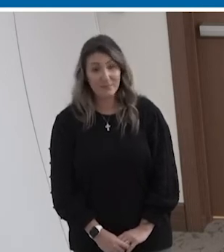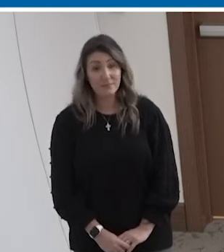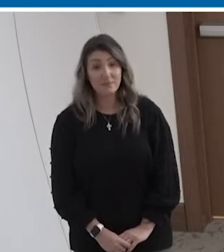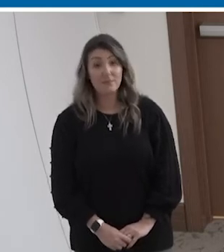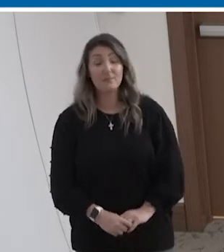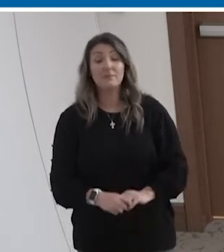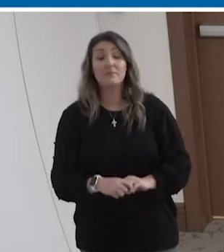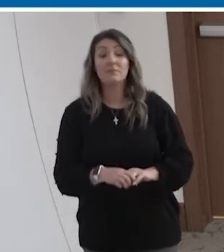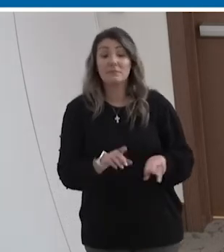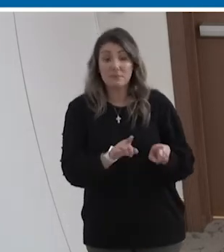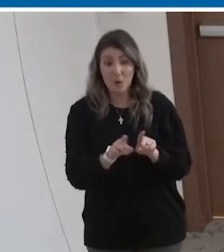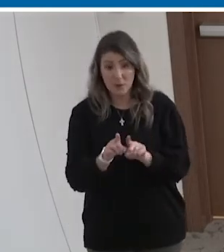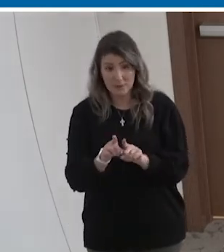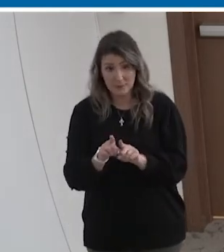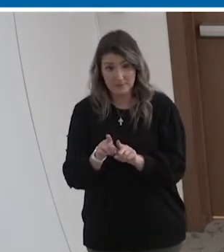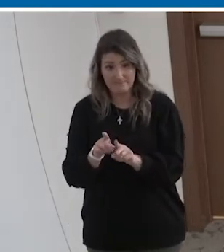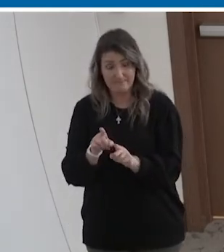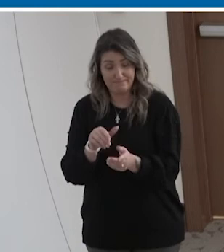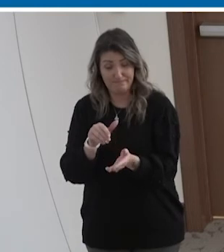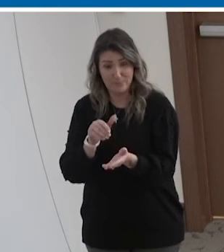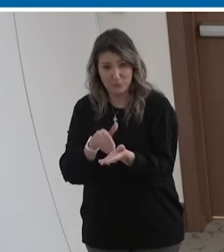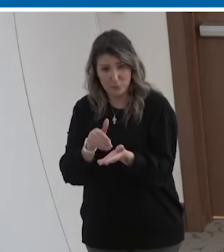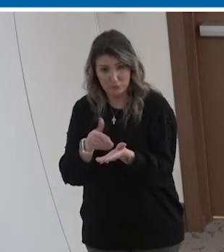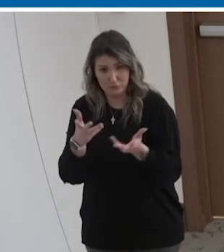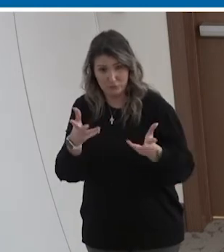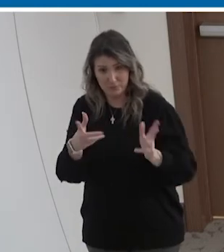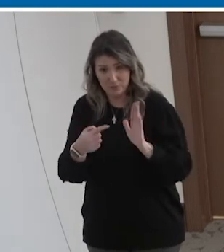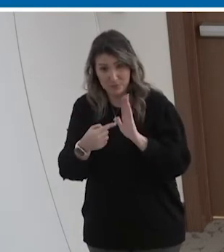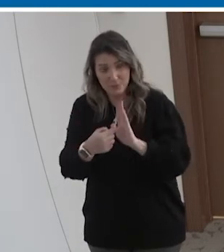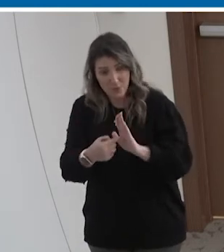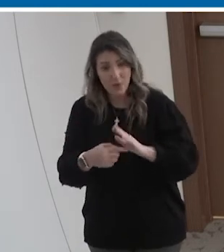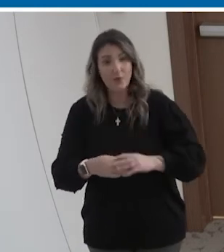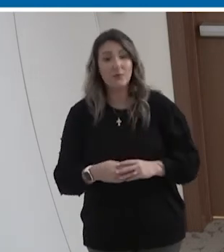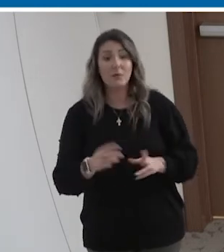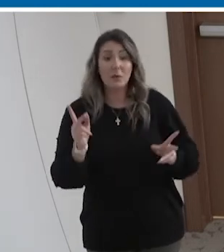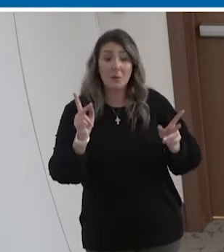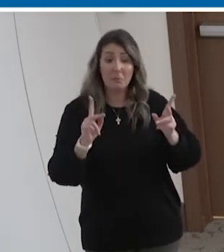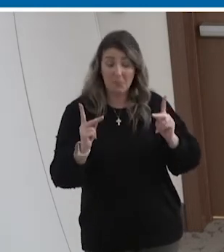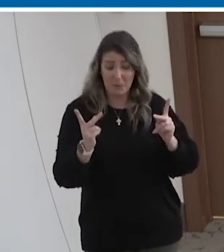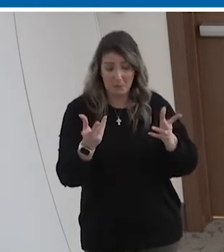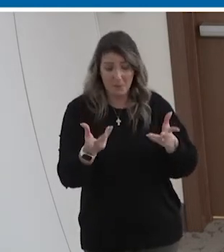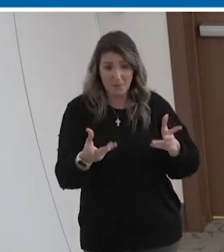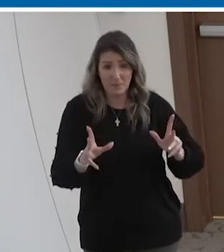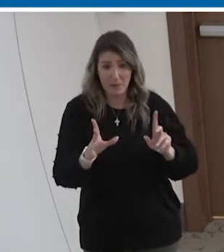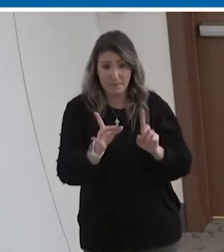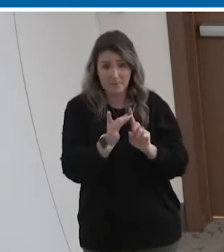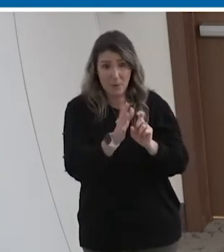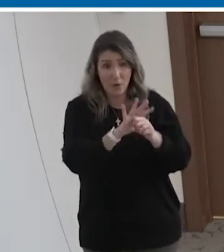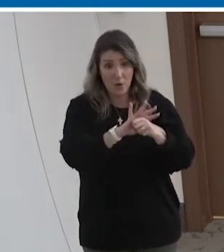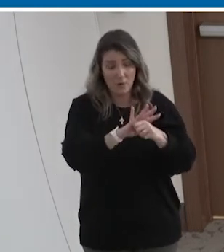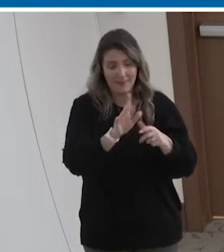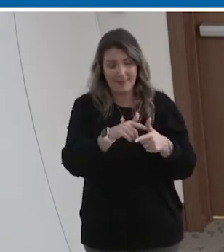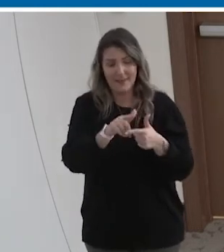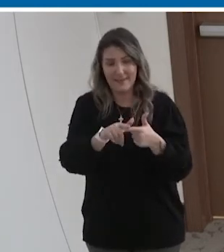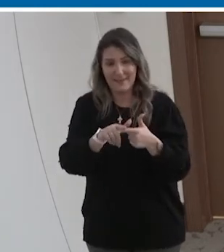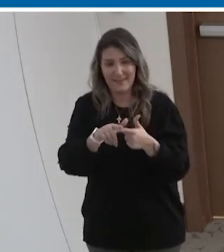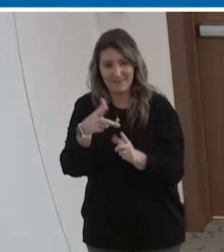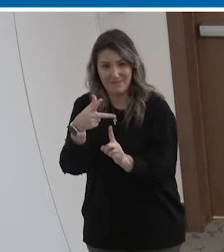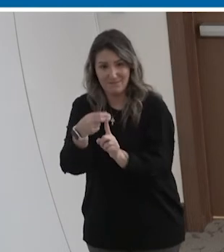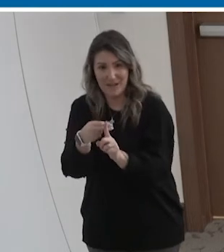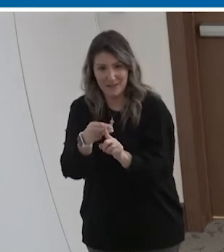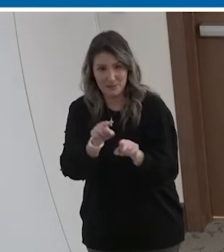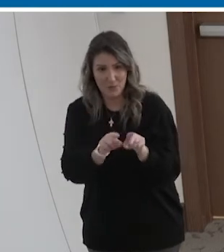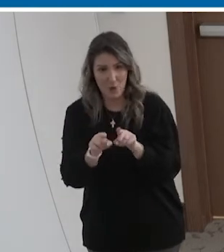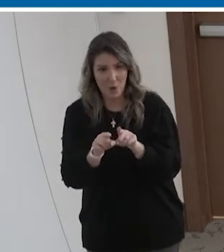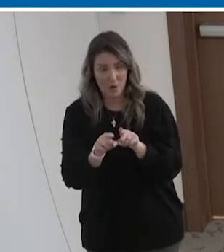And as Dr. Goldman had shown, that people who had COVID and then were vaccinated are